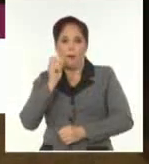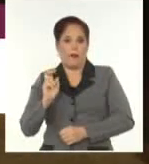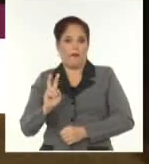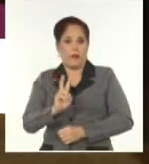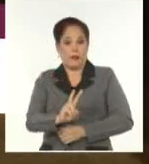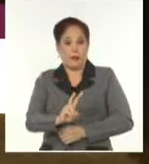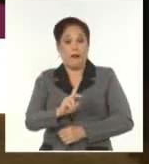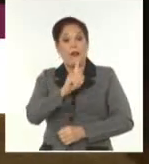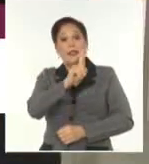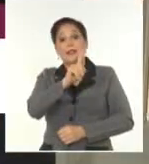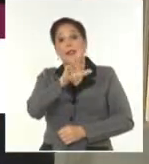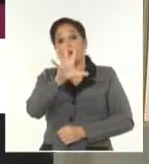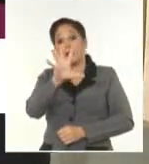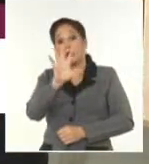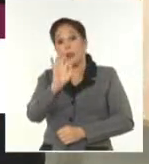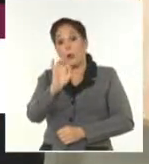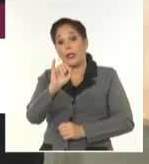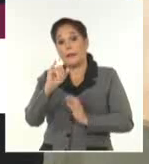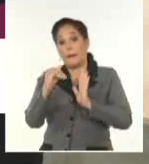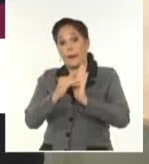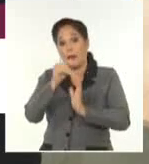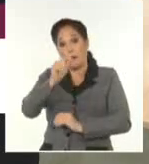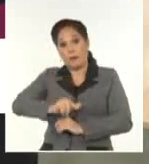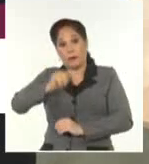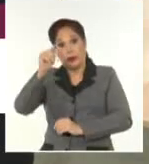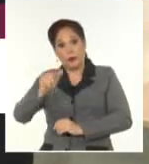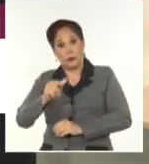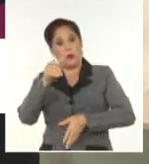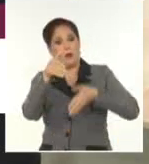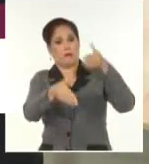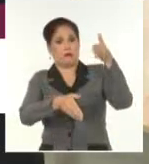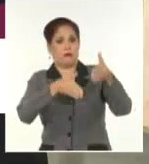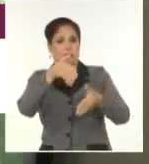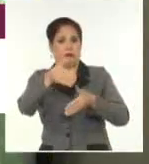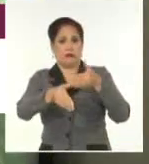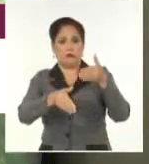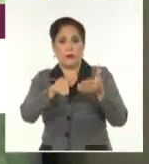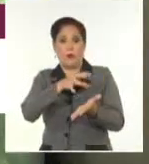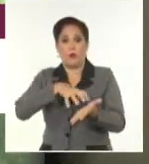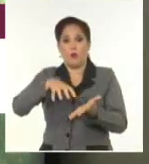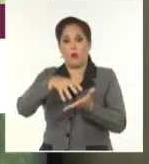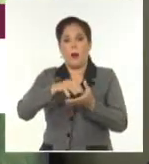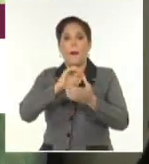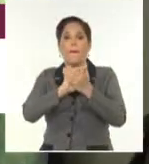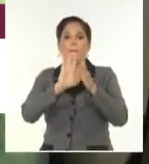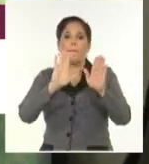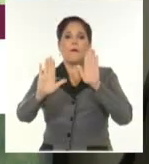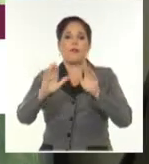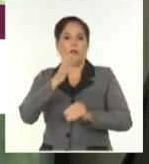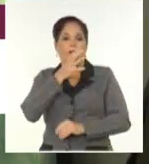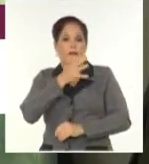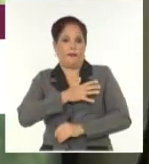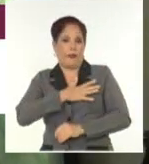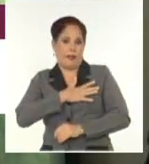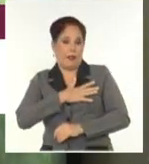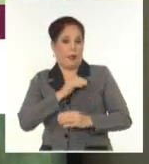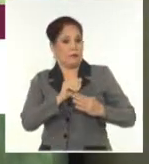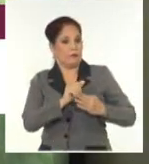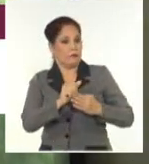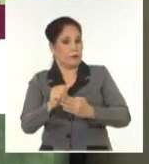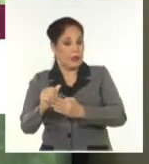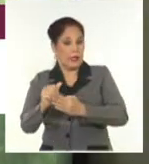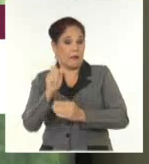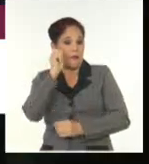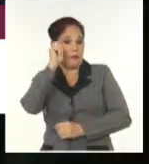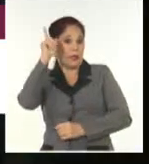más de 156.000 personas han visitado la institución que lleva como hilo conductor las ideas